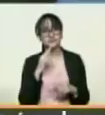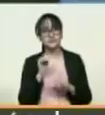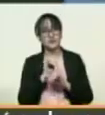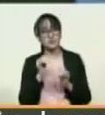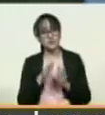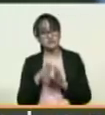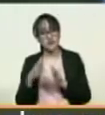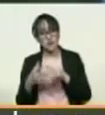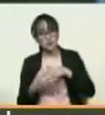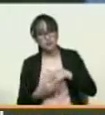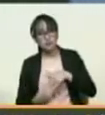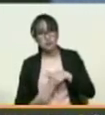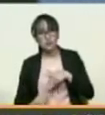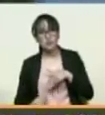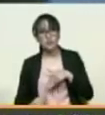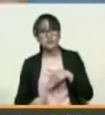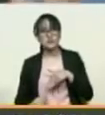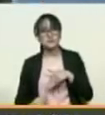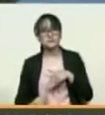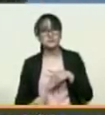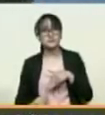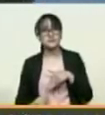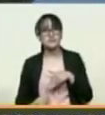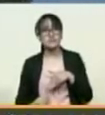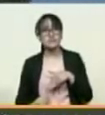sur de Desaguadero, ¿no?